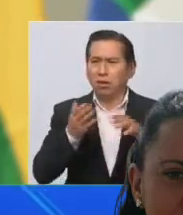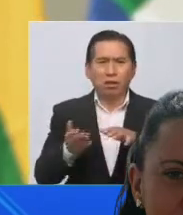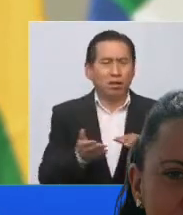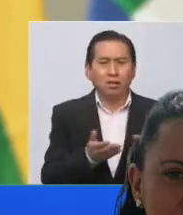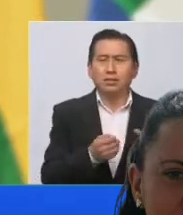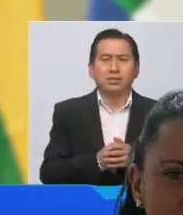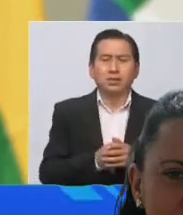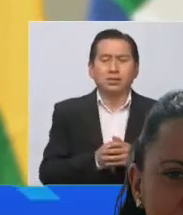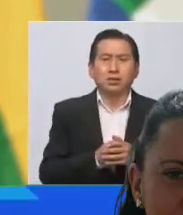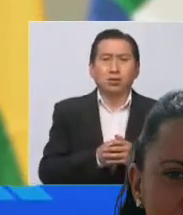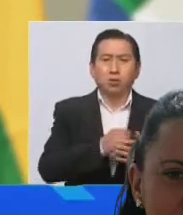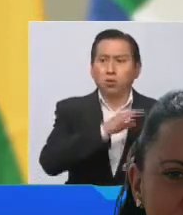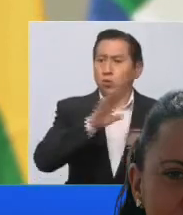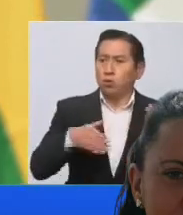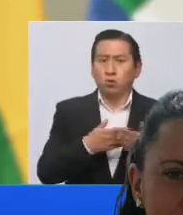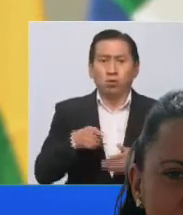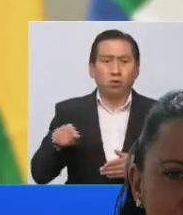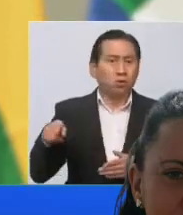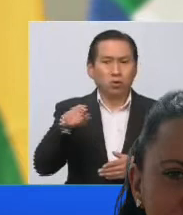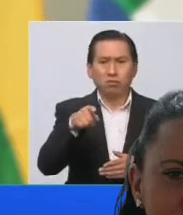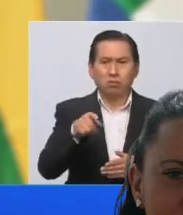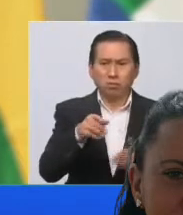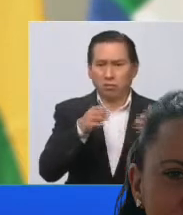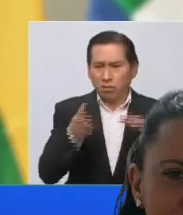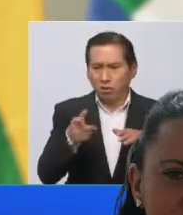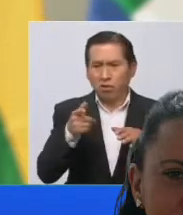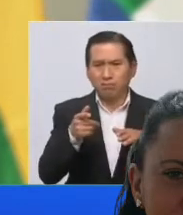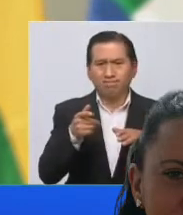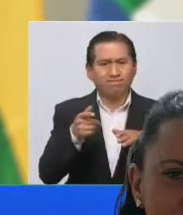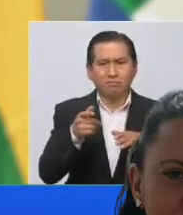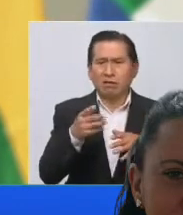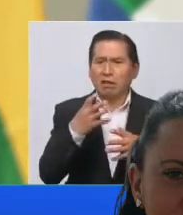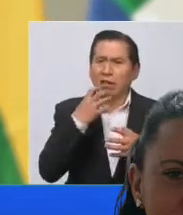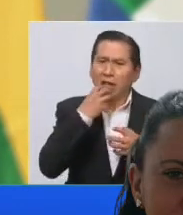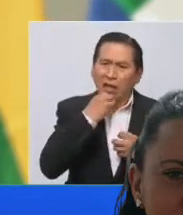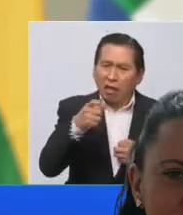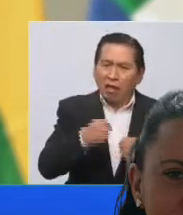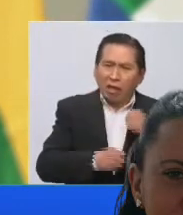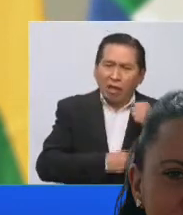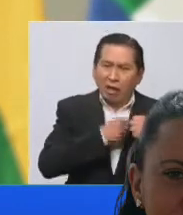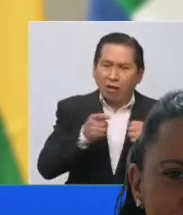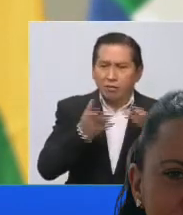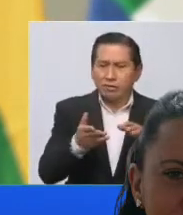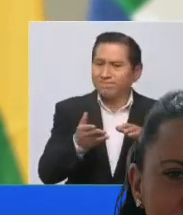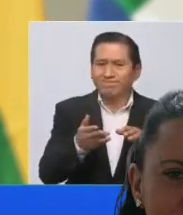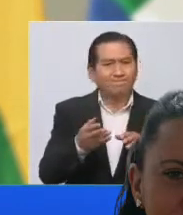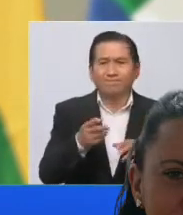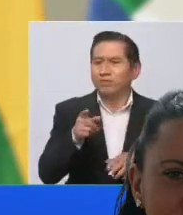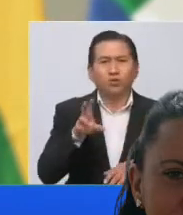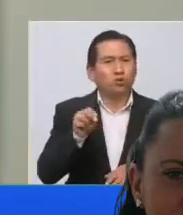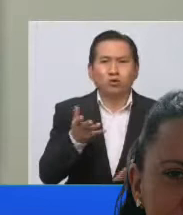plantas y concentradores de oxígeno medicinal. El gobierno autoriza a la estatal Agencia de Infraestructura en Salud y